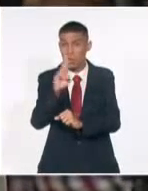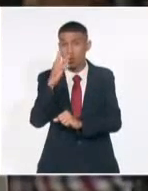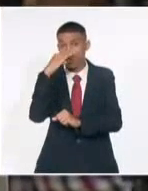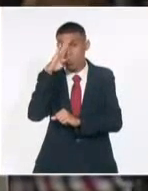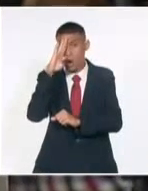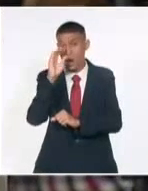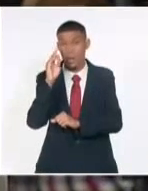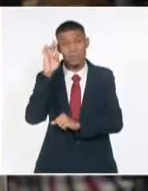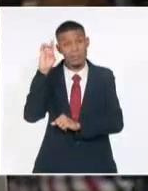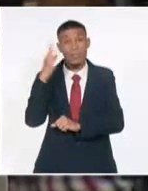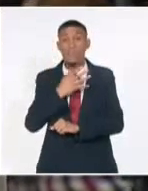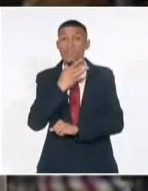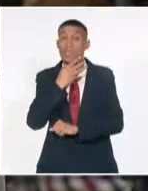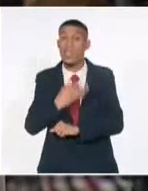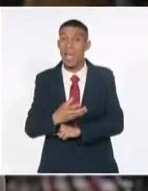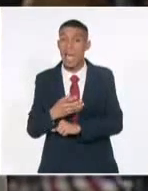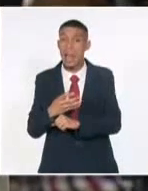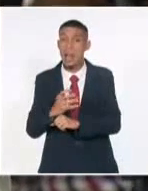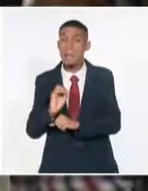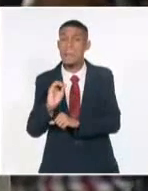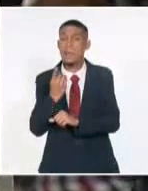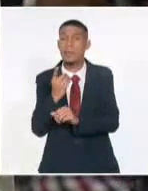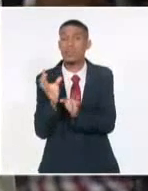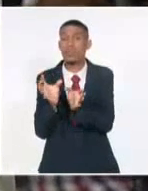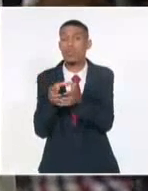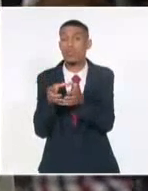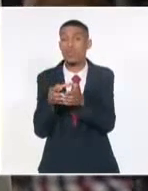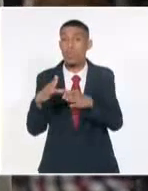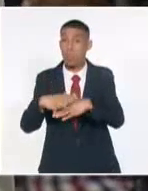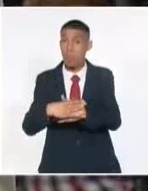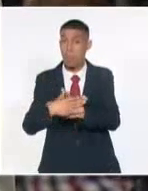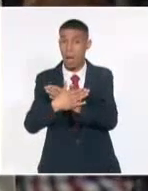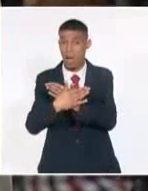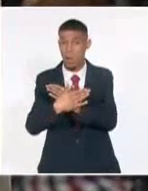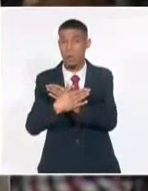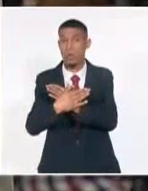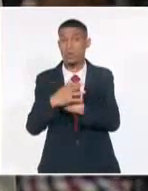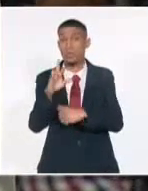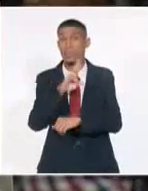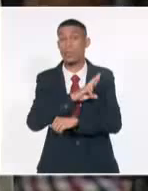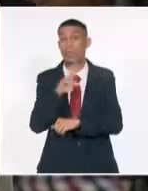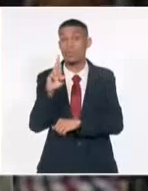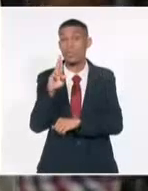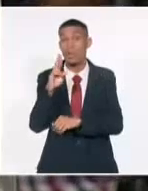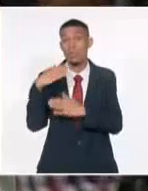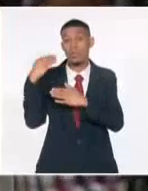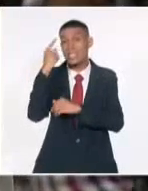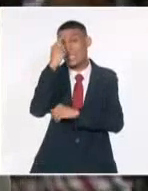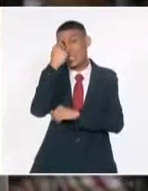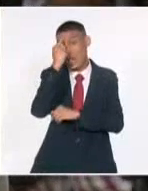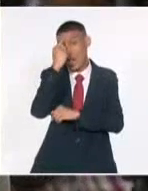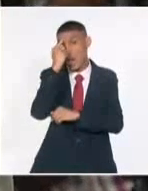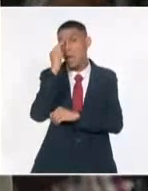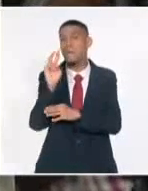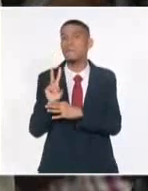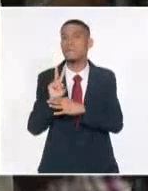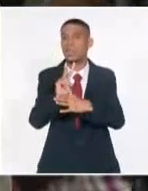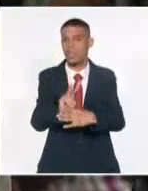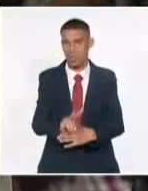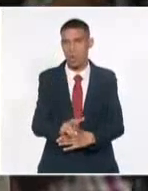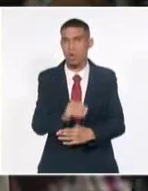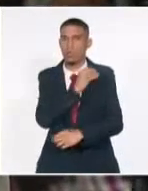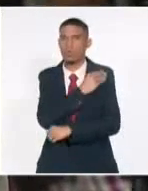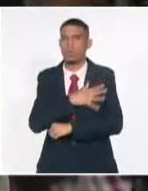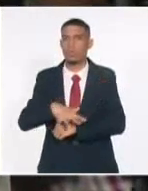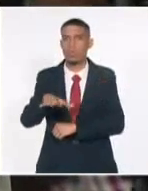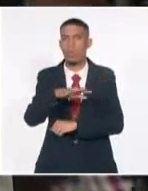Fidel envió el embajador de la Revolución Cubana, Che Guevara, cuando visitó a la Franja de Gaza, visitó a Palestina